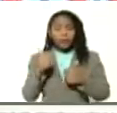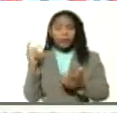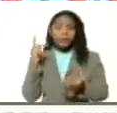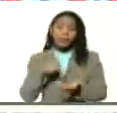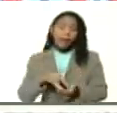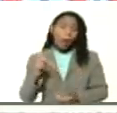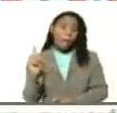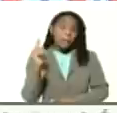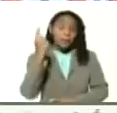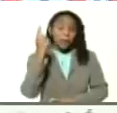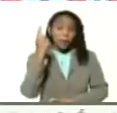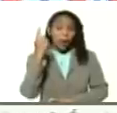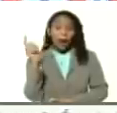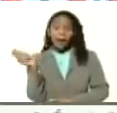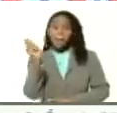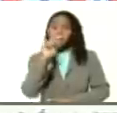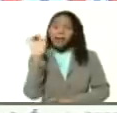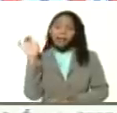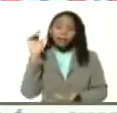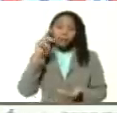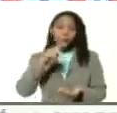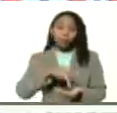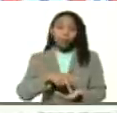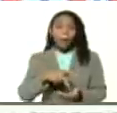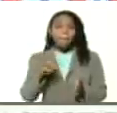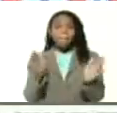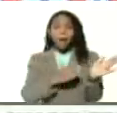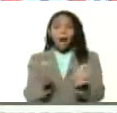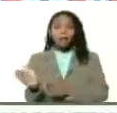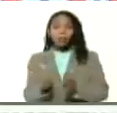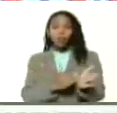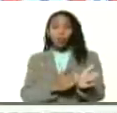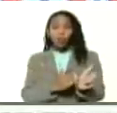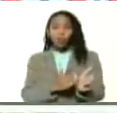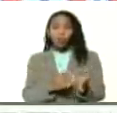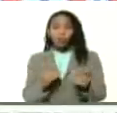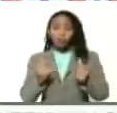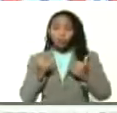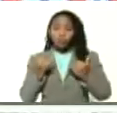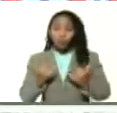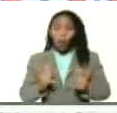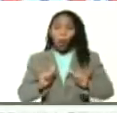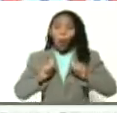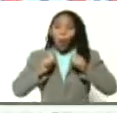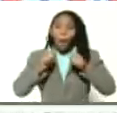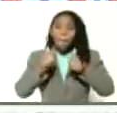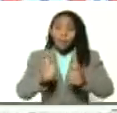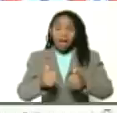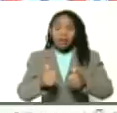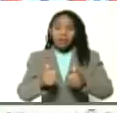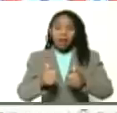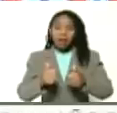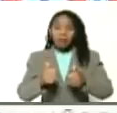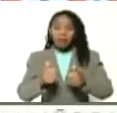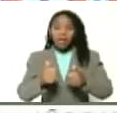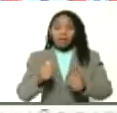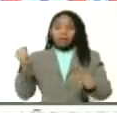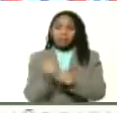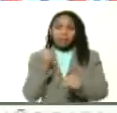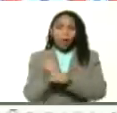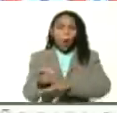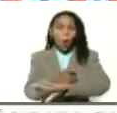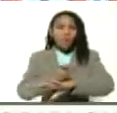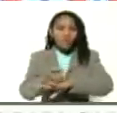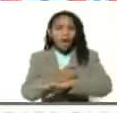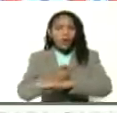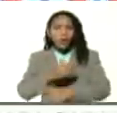primeros casos en el mes de marzo. Inmediatamente comienzan las gestiones del gobierno del